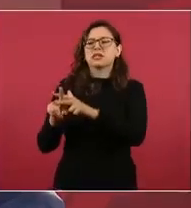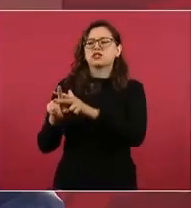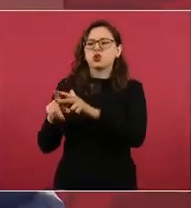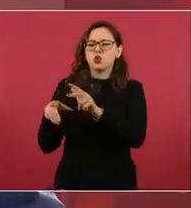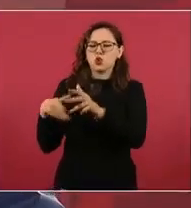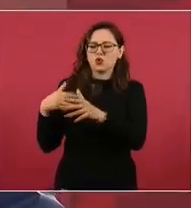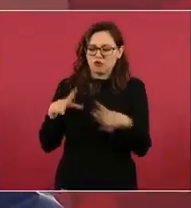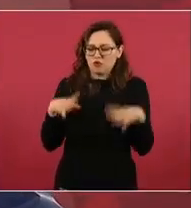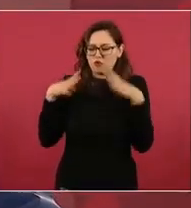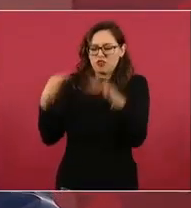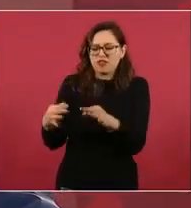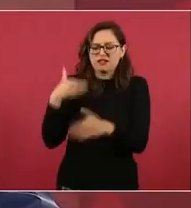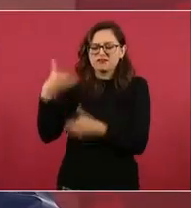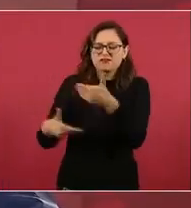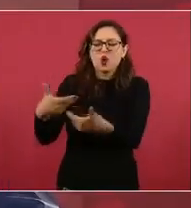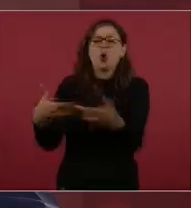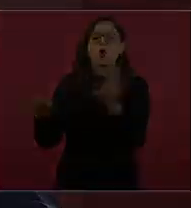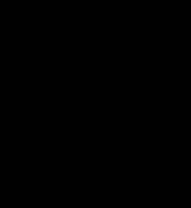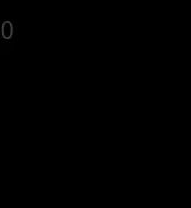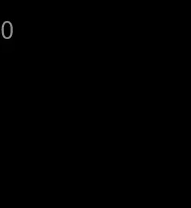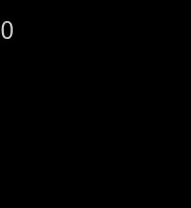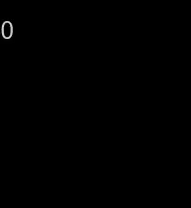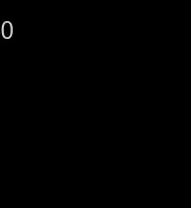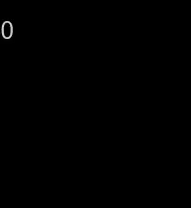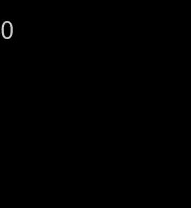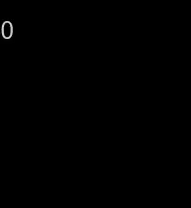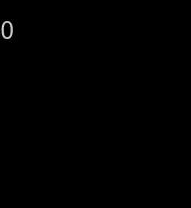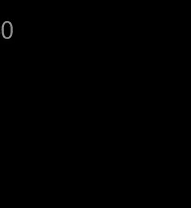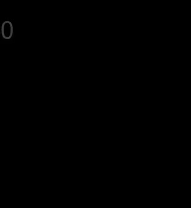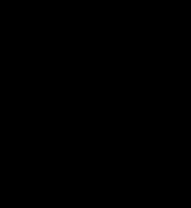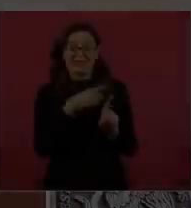hay un buen libro de Rafael,